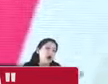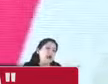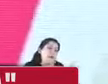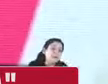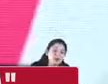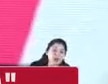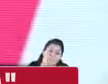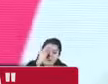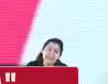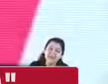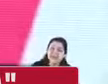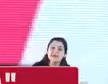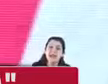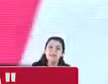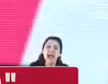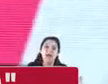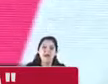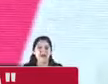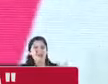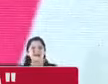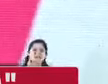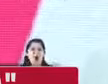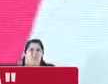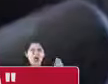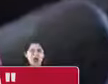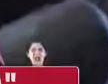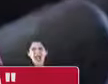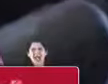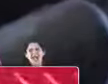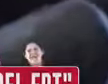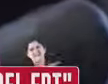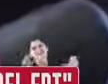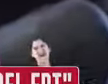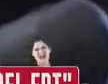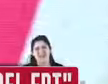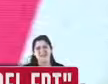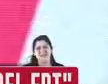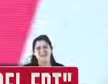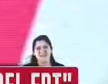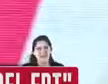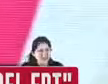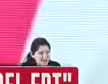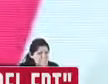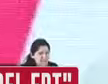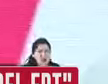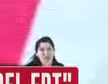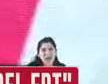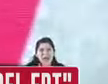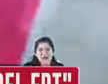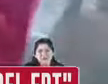tenían en el 2015 no hay que mentirle más a la gente no hay que venderle más a la gente